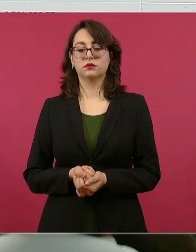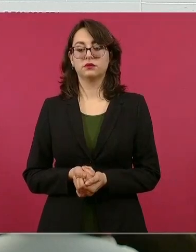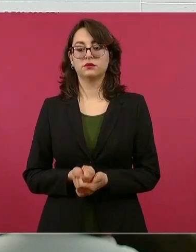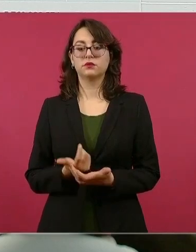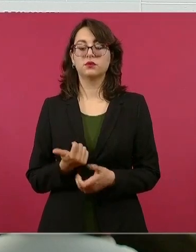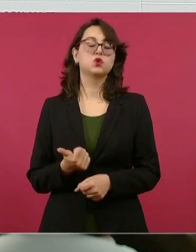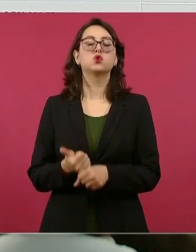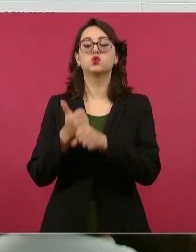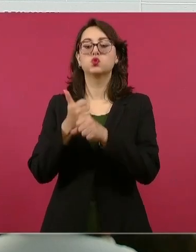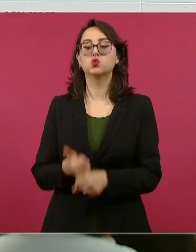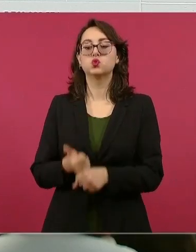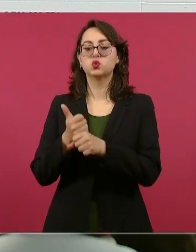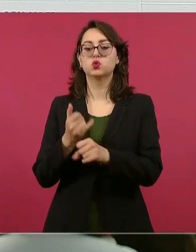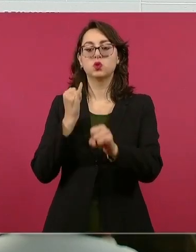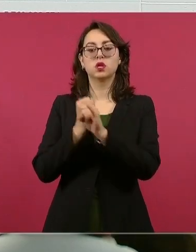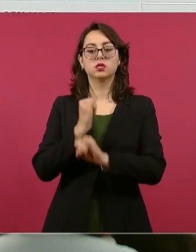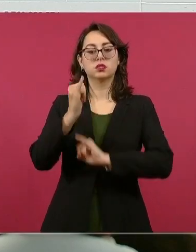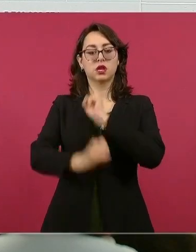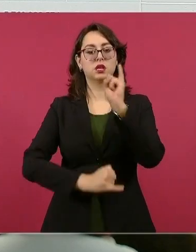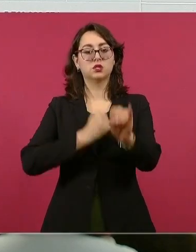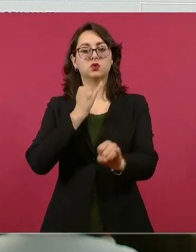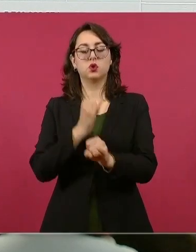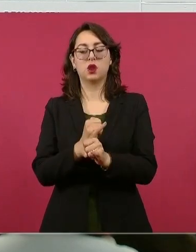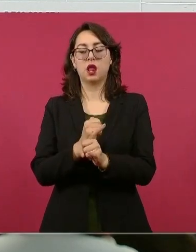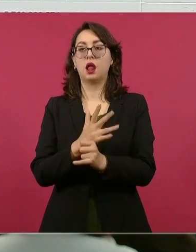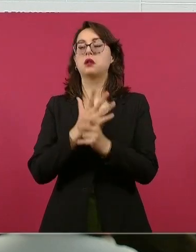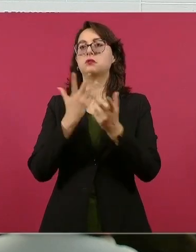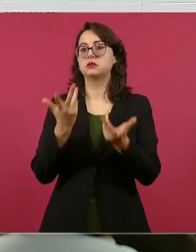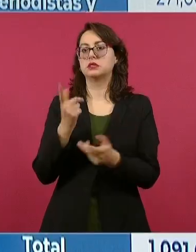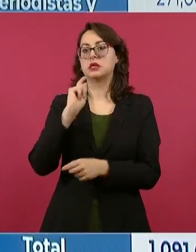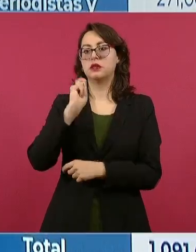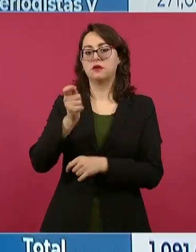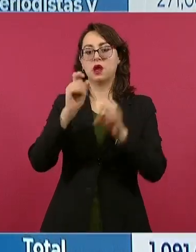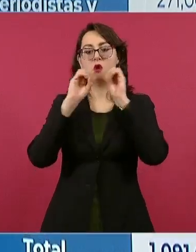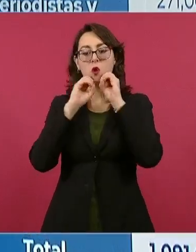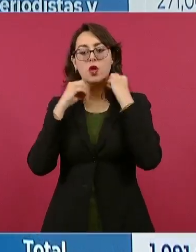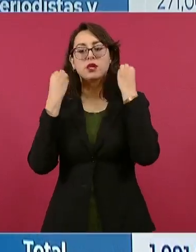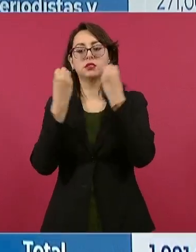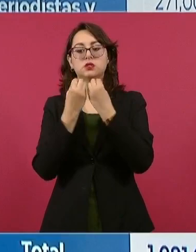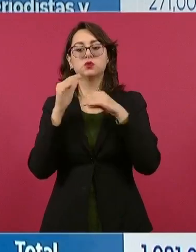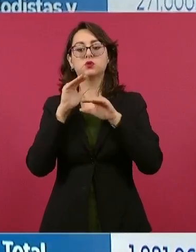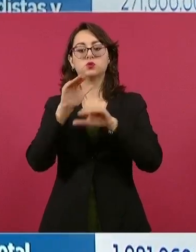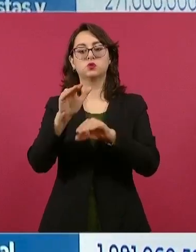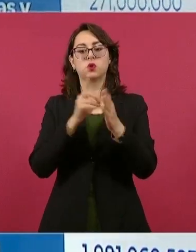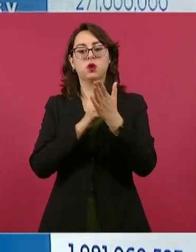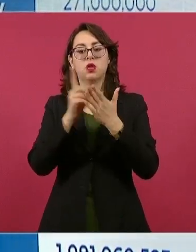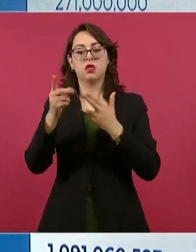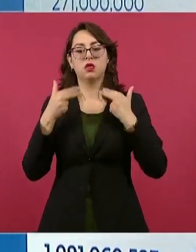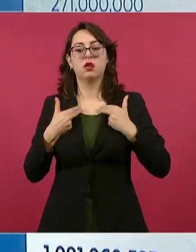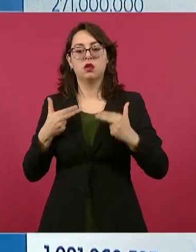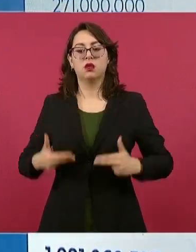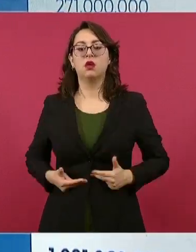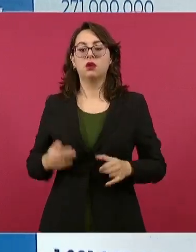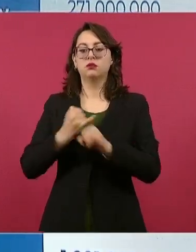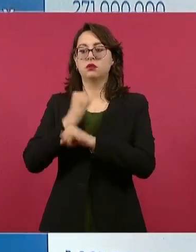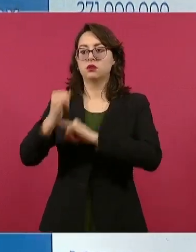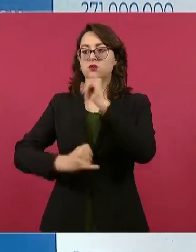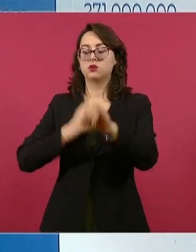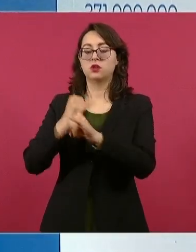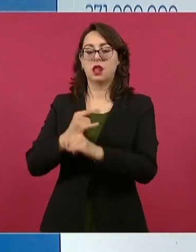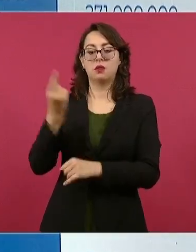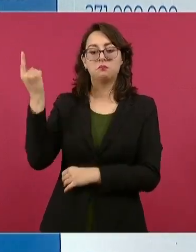si hay una resolución de un organismo de derechos humanos, se dedicaban 53